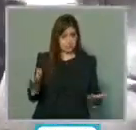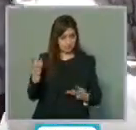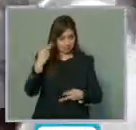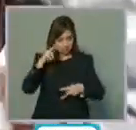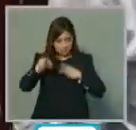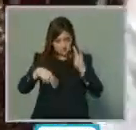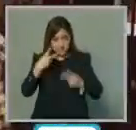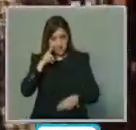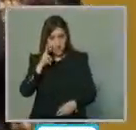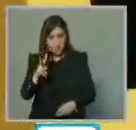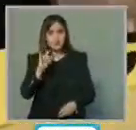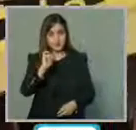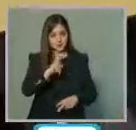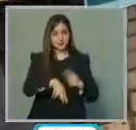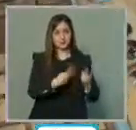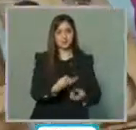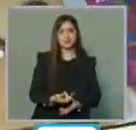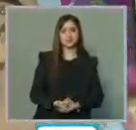para adelante.